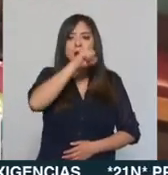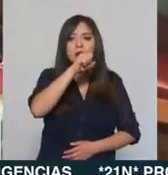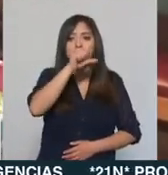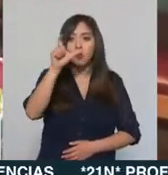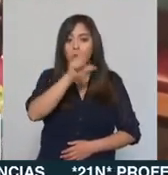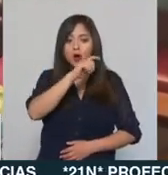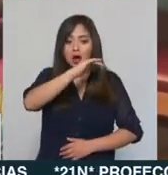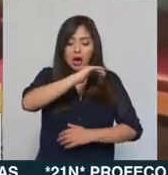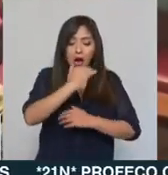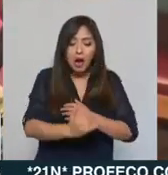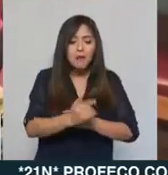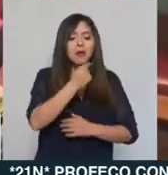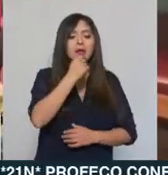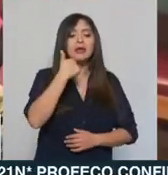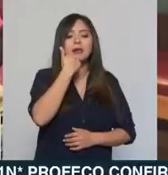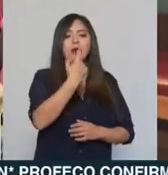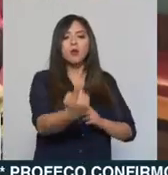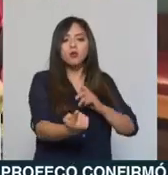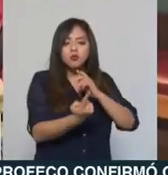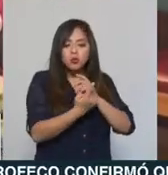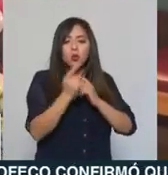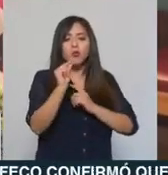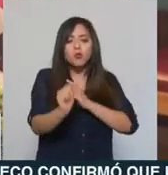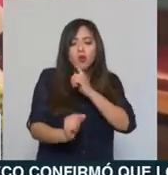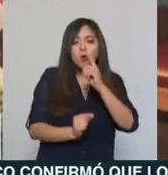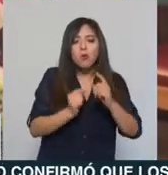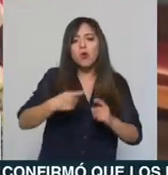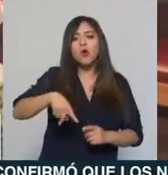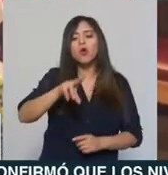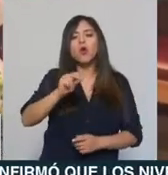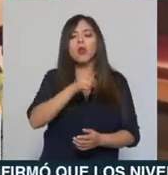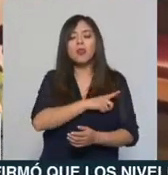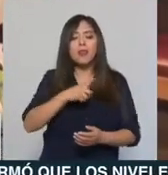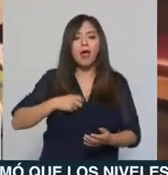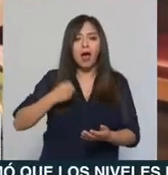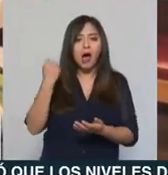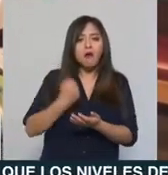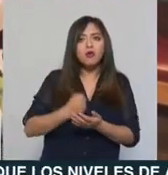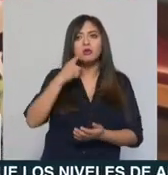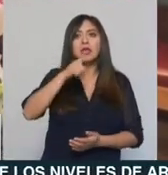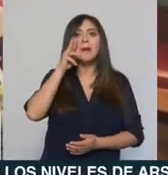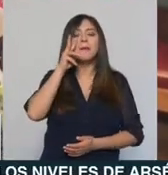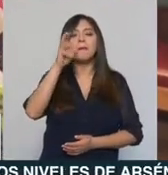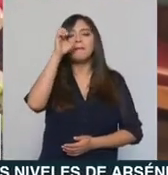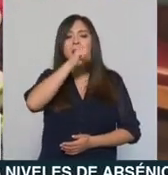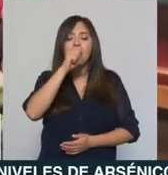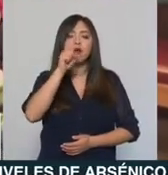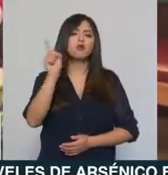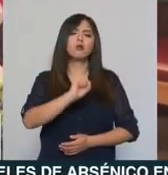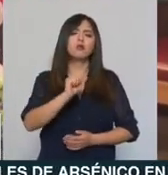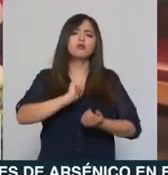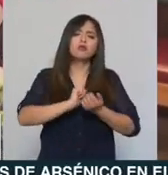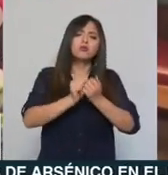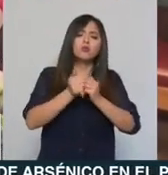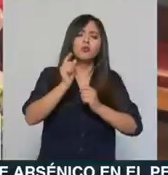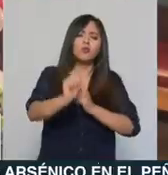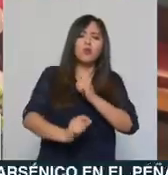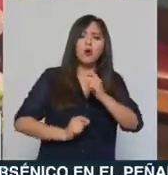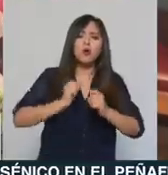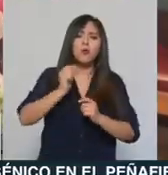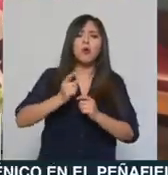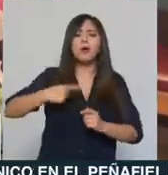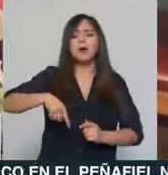O sea, saber manejar al niño, saber llegar ahí al no presionarlo. Yo creo que es algo bueno eso, ¿no? De que la gente